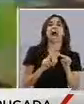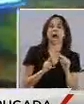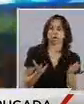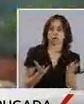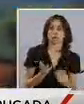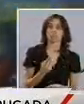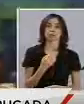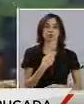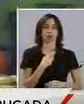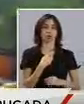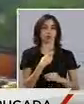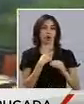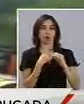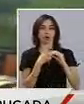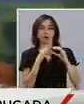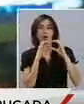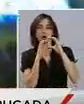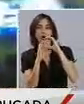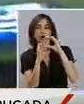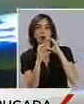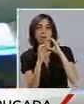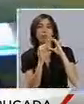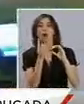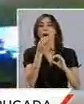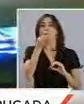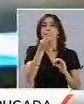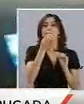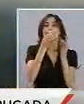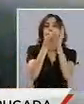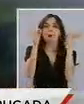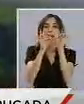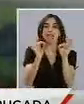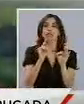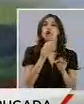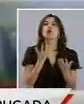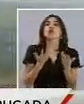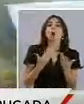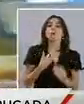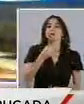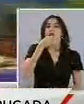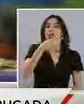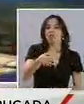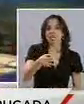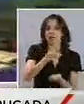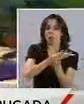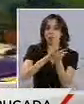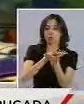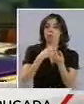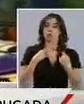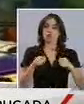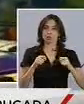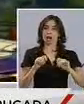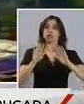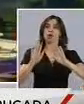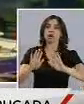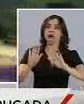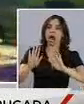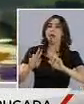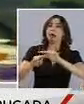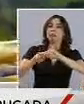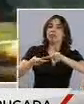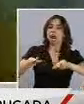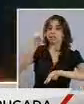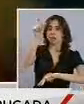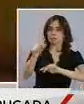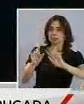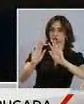cuando yo me comunico, no solamente comunico con lo que digo, sino también comunica el cómo lo digo. Entonces, cuando yo, por ejemplo, estoy tratando de calmar, de tranquilizar